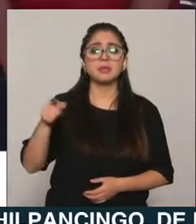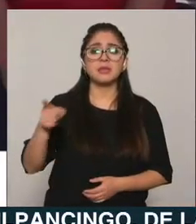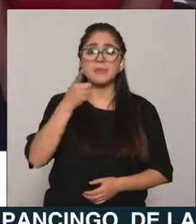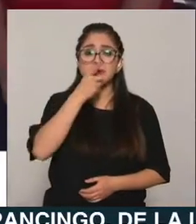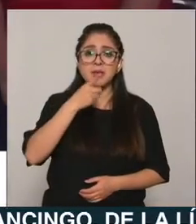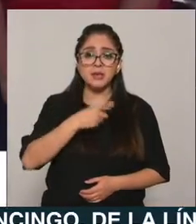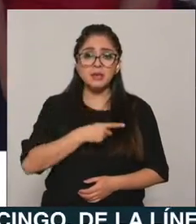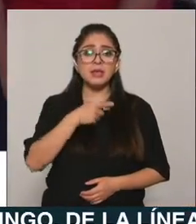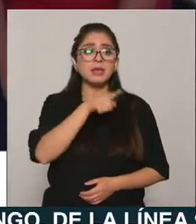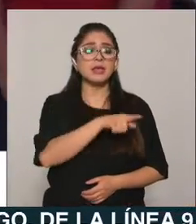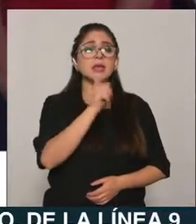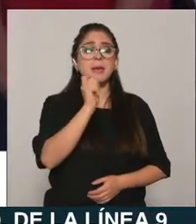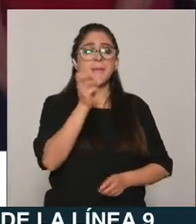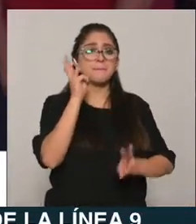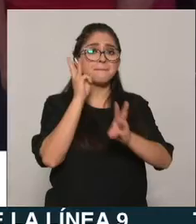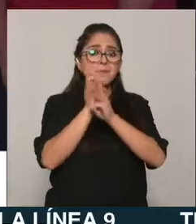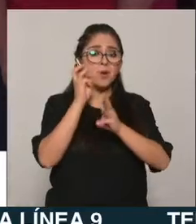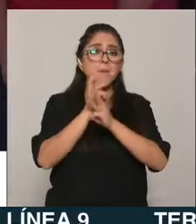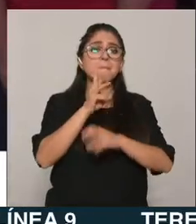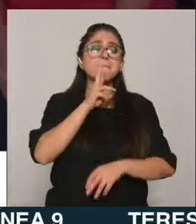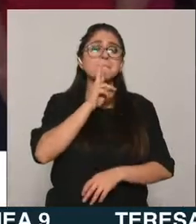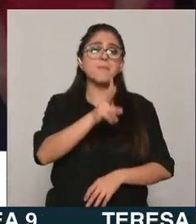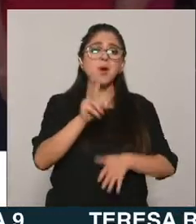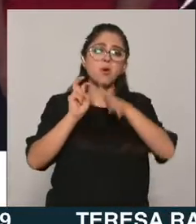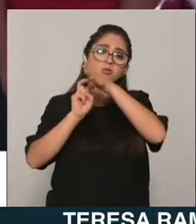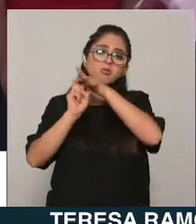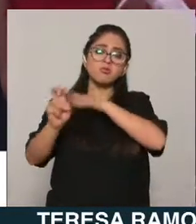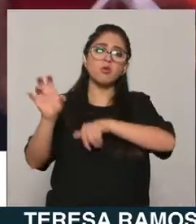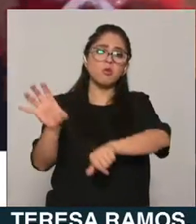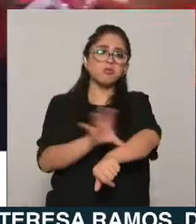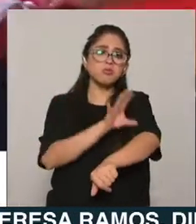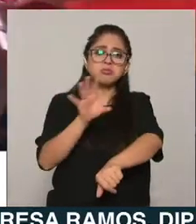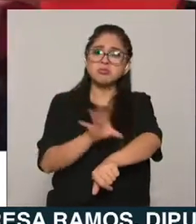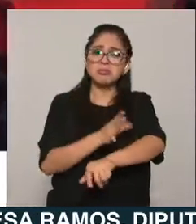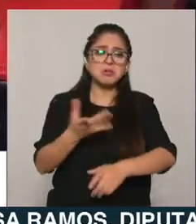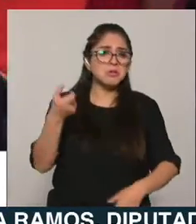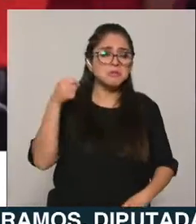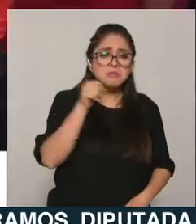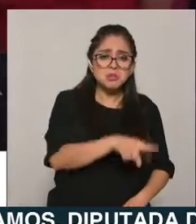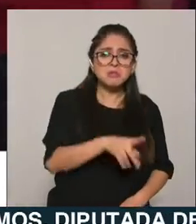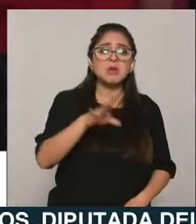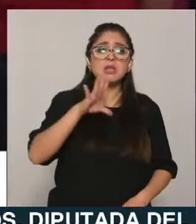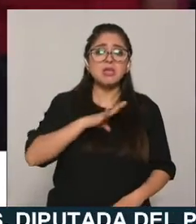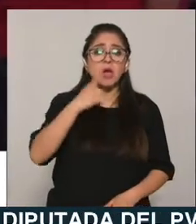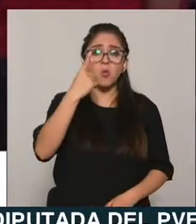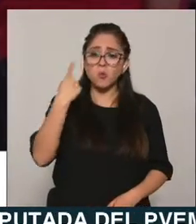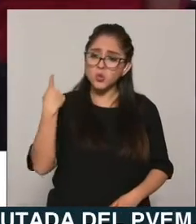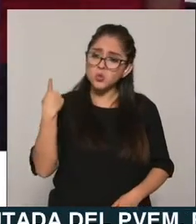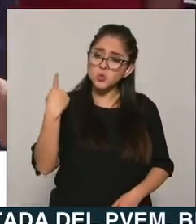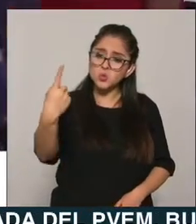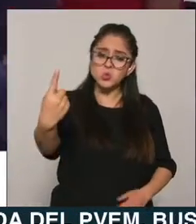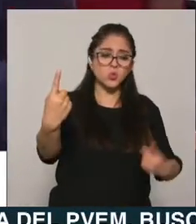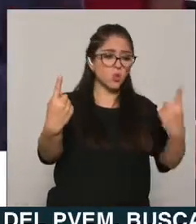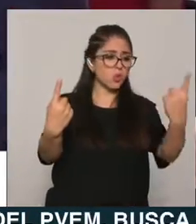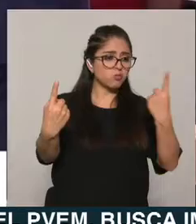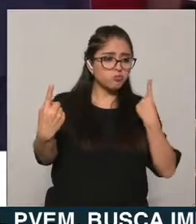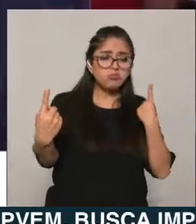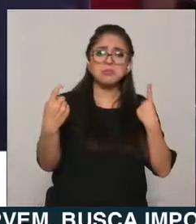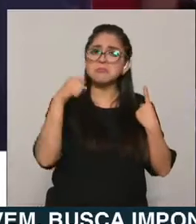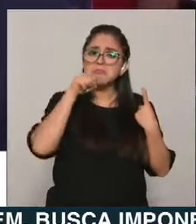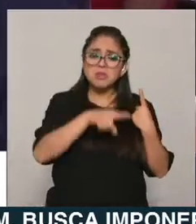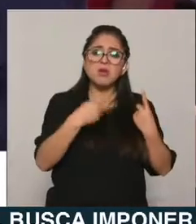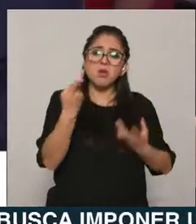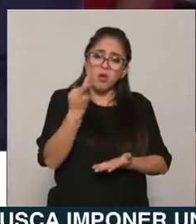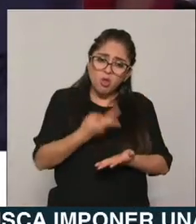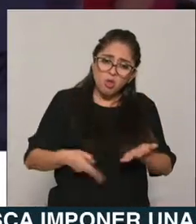fuera Metrobús, se pusiera trolebús o cualquier otro sistema, ocurriría lo mismo. Si ya tenemos 2 carriles confinados, ¿para qué quitarnos más? Si ahorita esos carriles